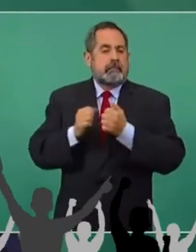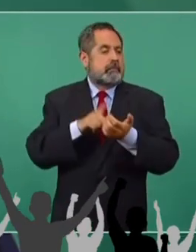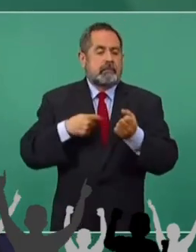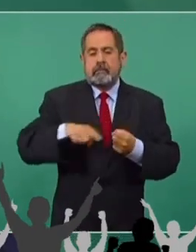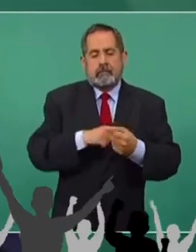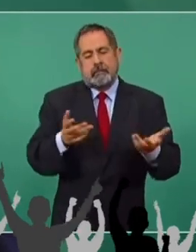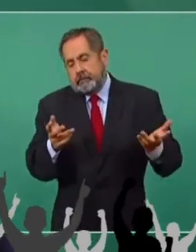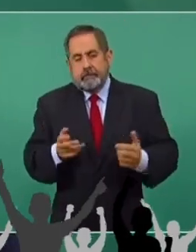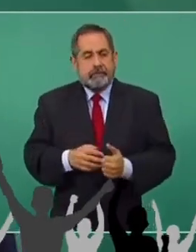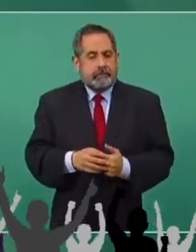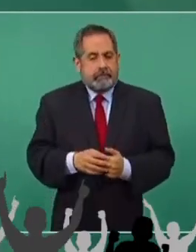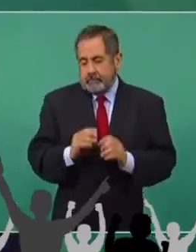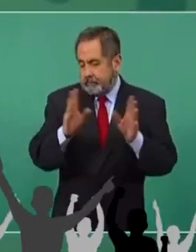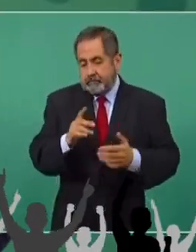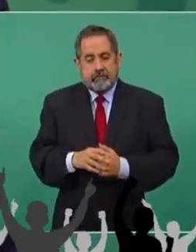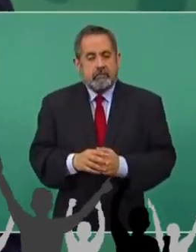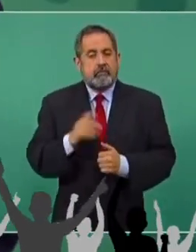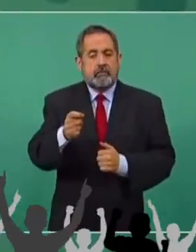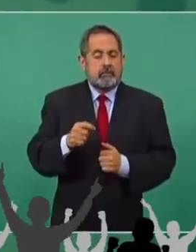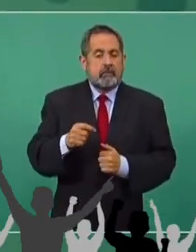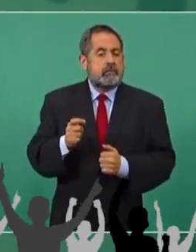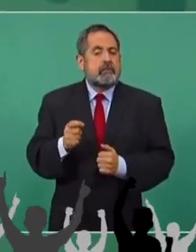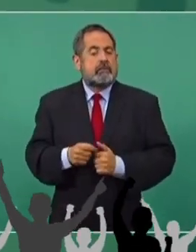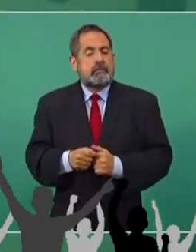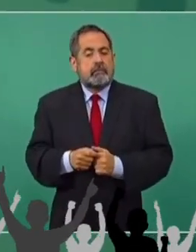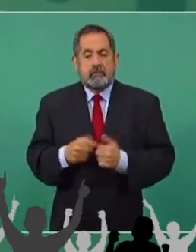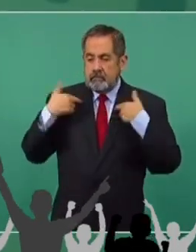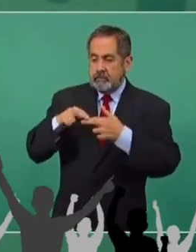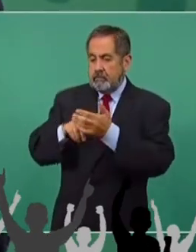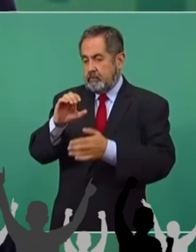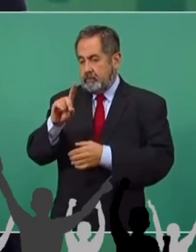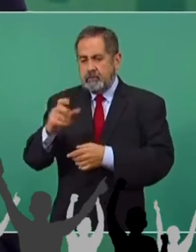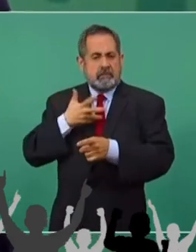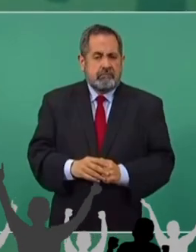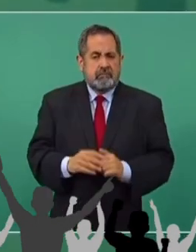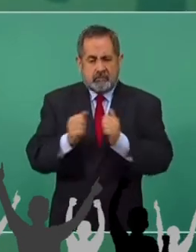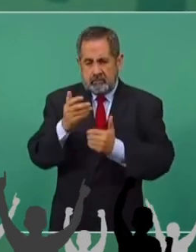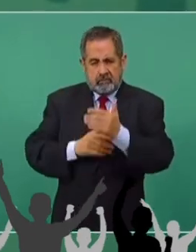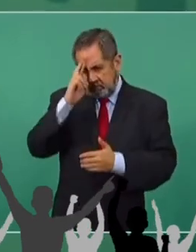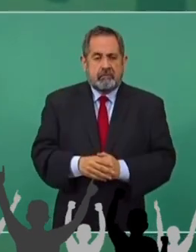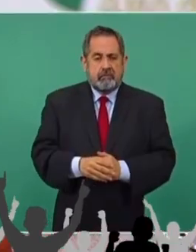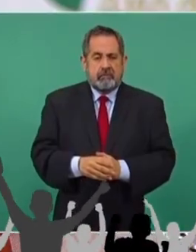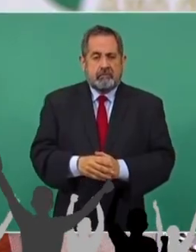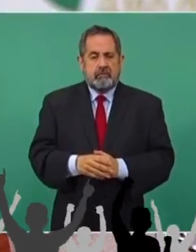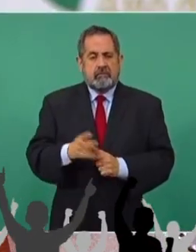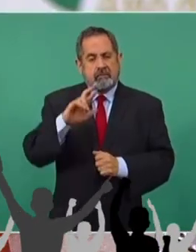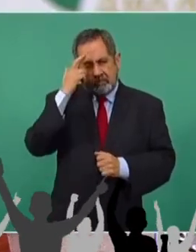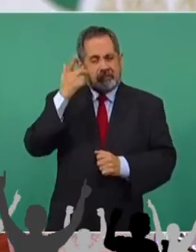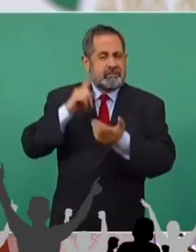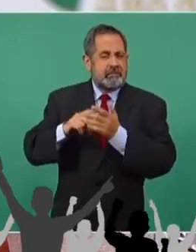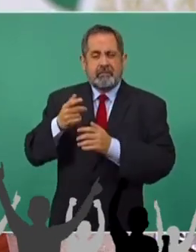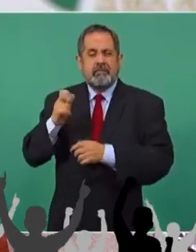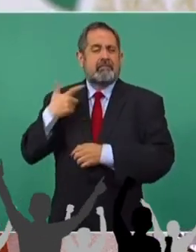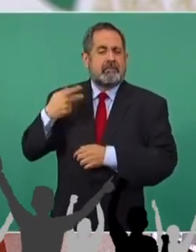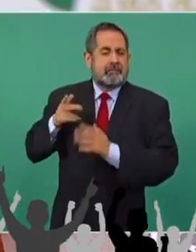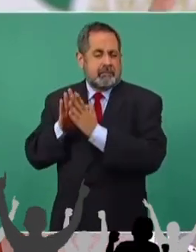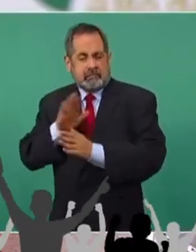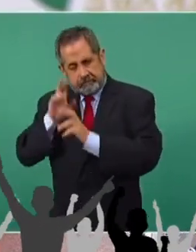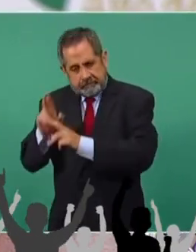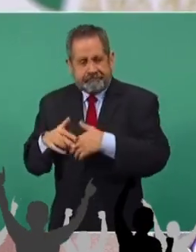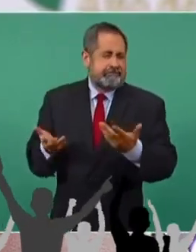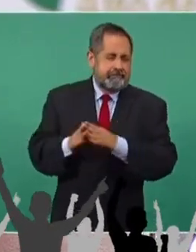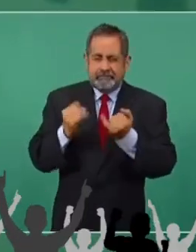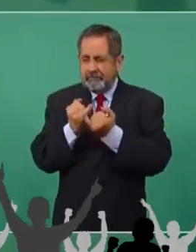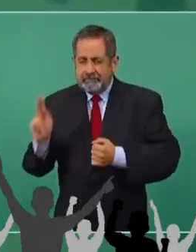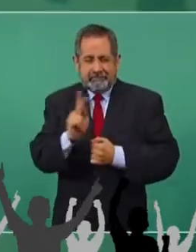nosotros. Claro que los muchachos y maestros del CIDE tienen derecho a manifestarse con respecto al finado Corona del Rosal.